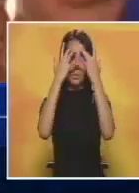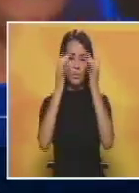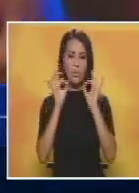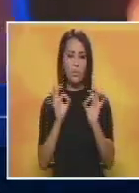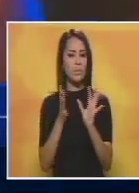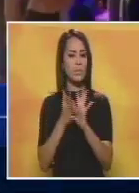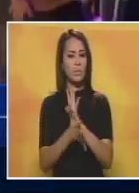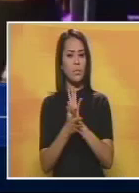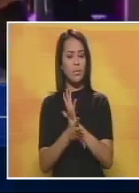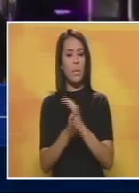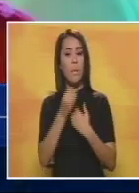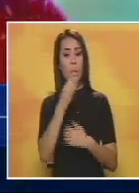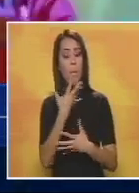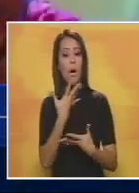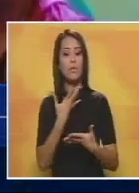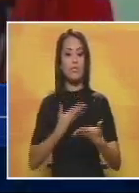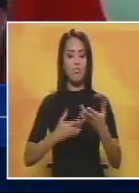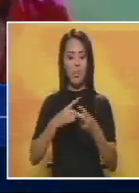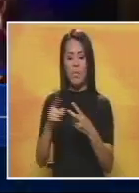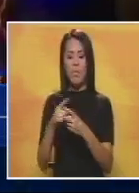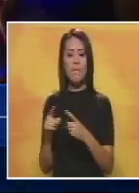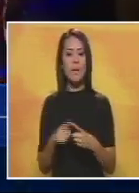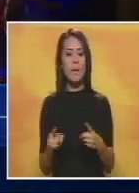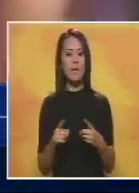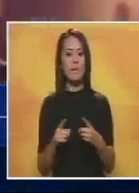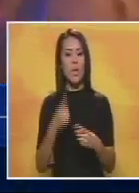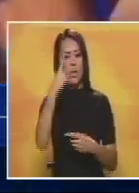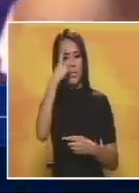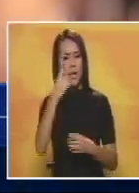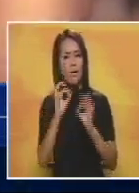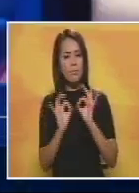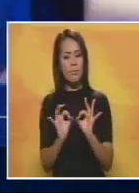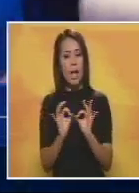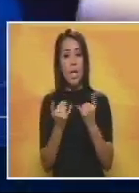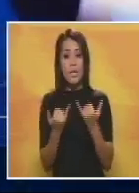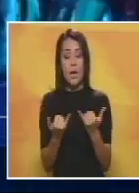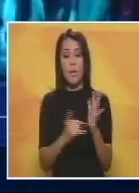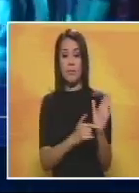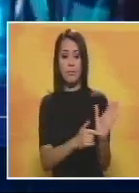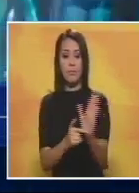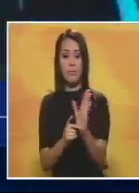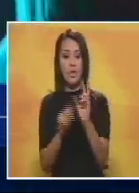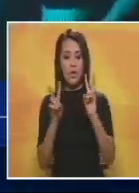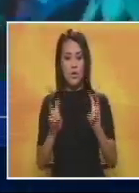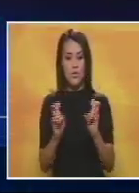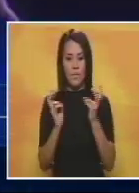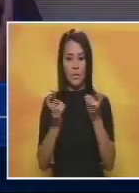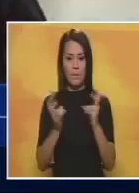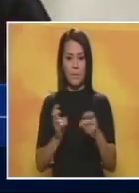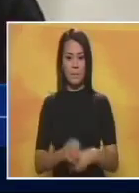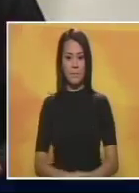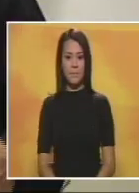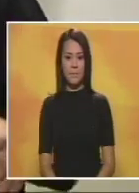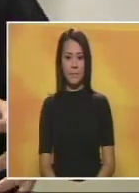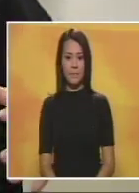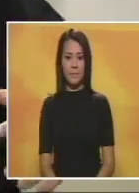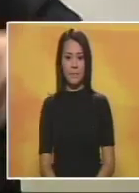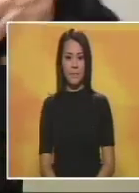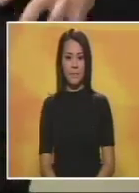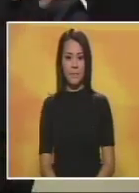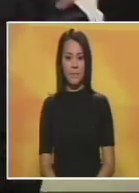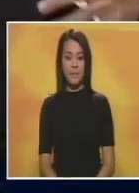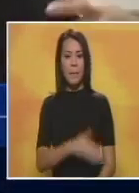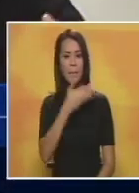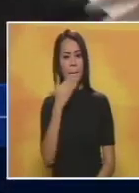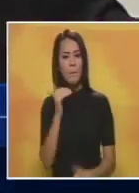vez más éxitos en los diversos aspectos de su desempeño profesional y ahora presenta un nuevo promocional. Unimos para